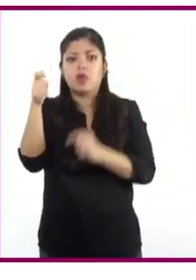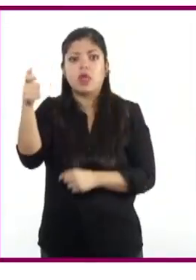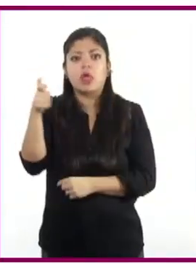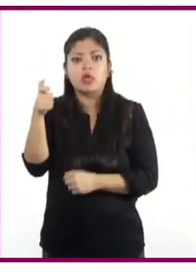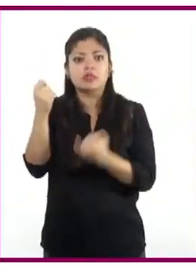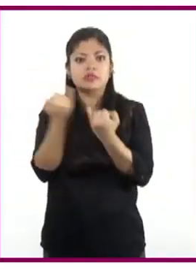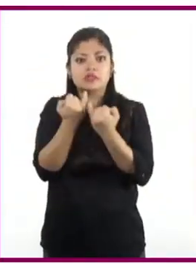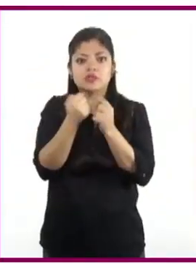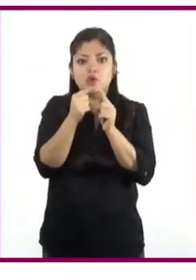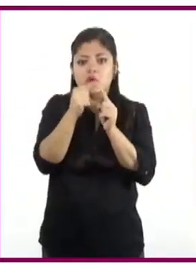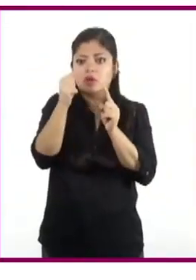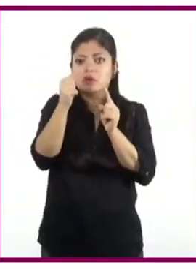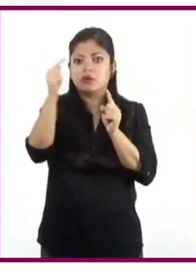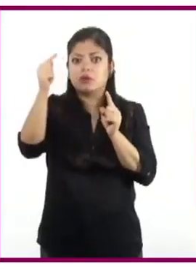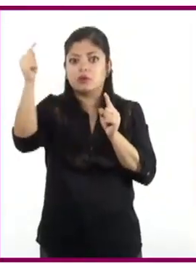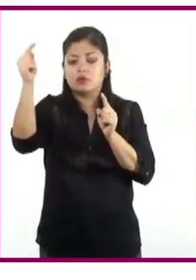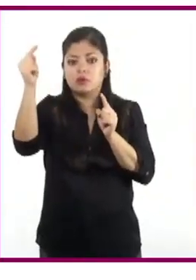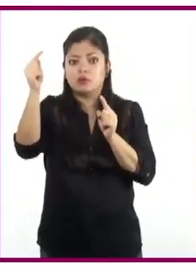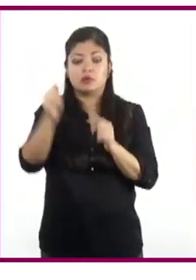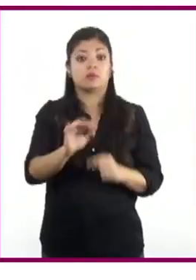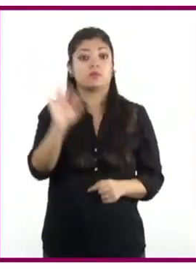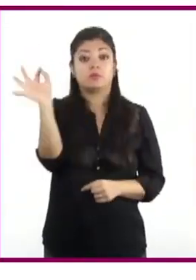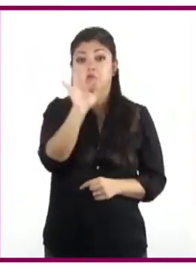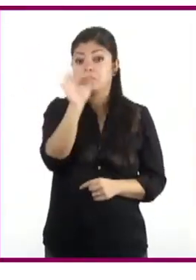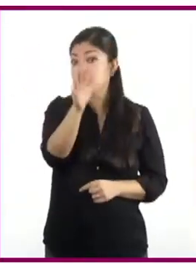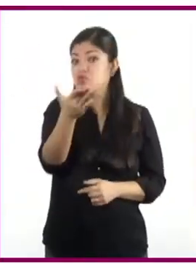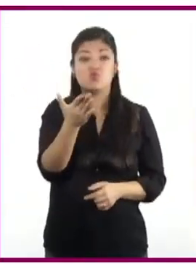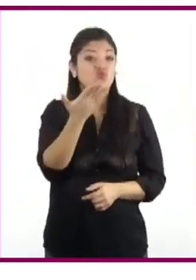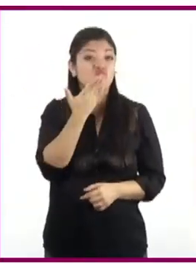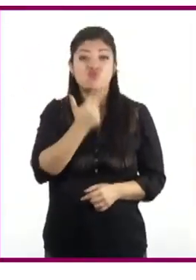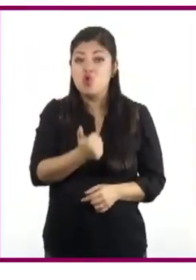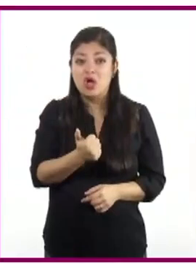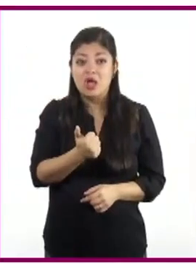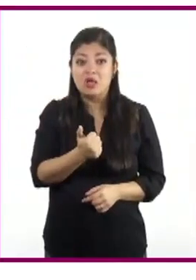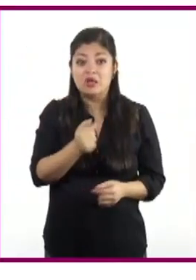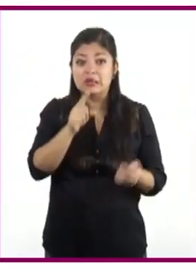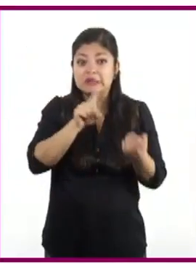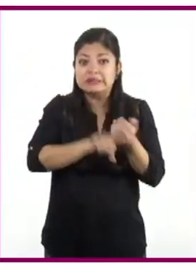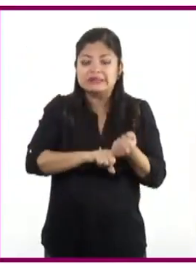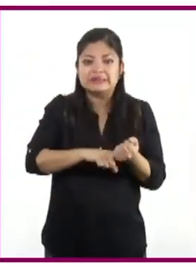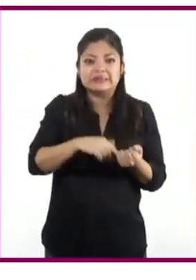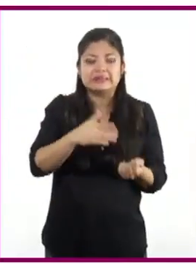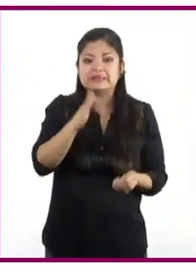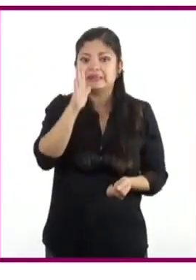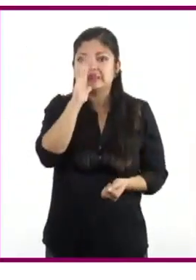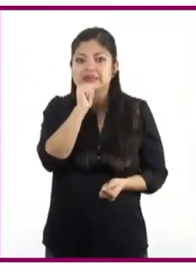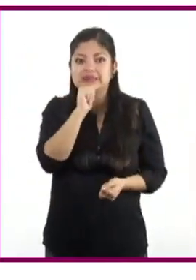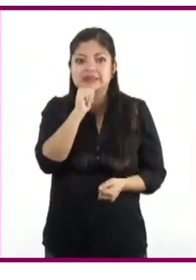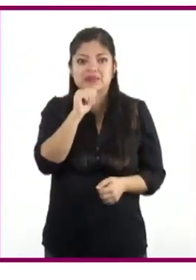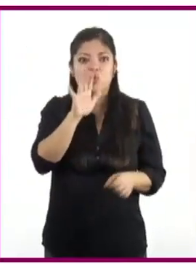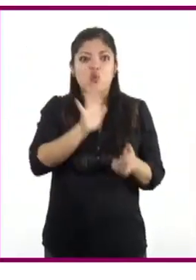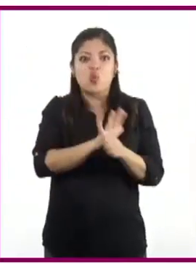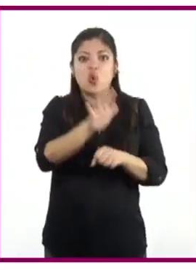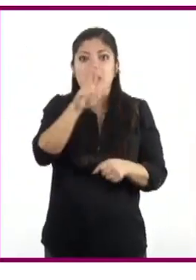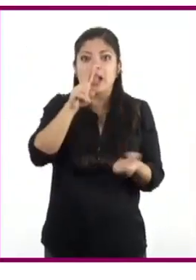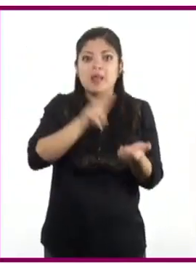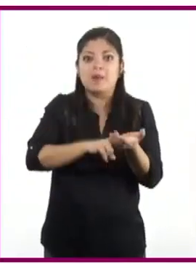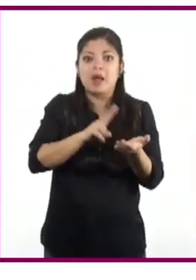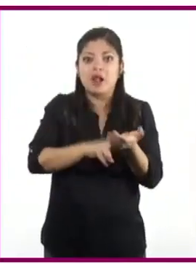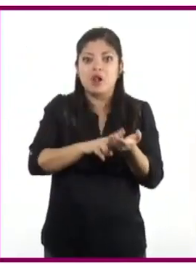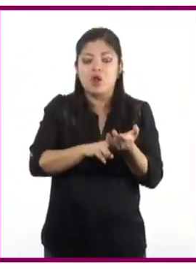una desventaja sería que ya no es posible conocer con exactitud el valor de un